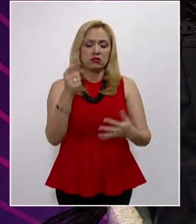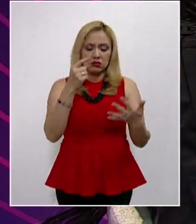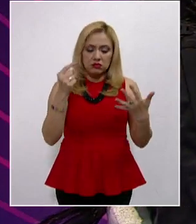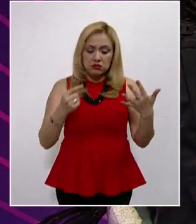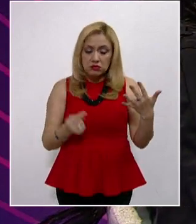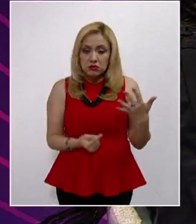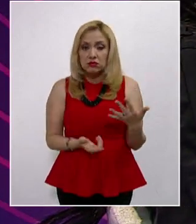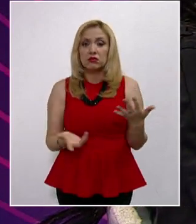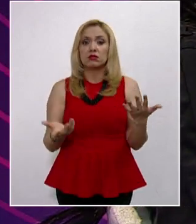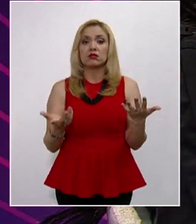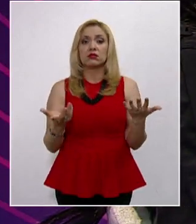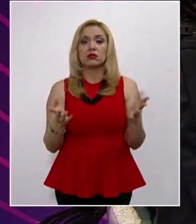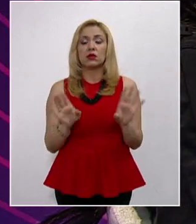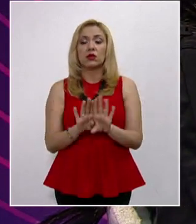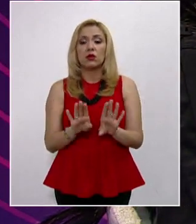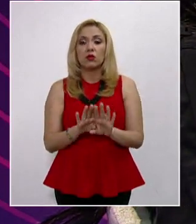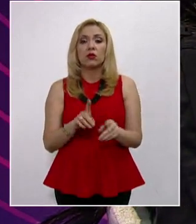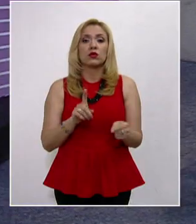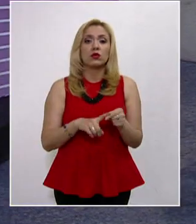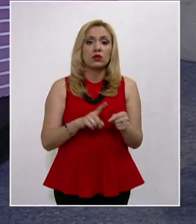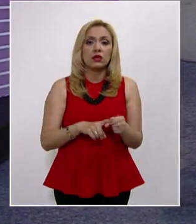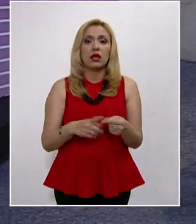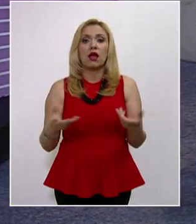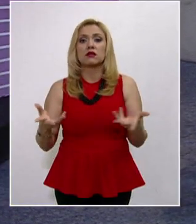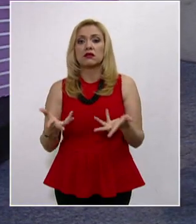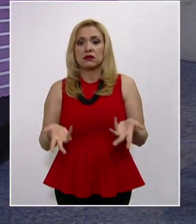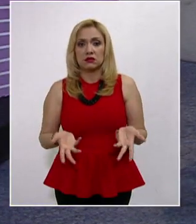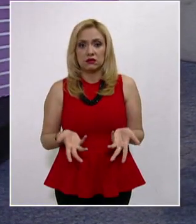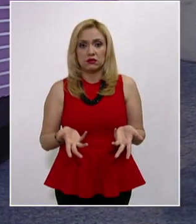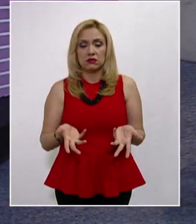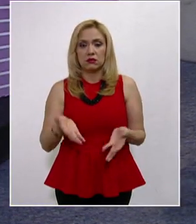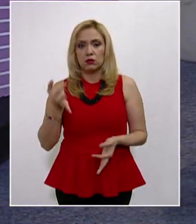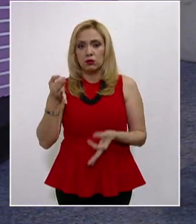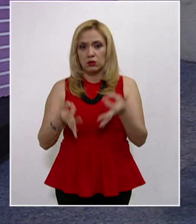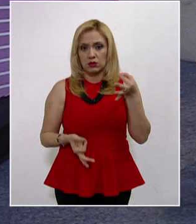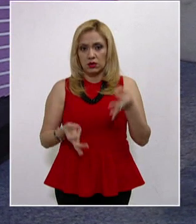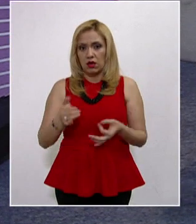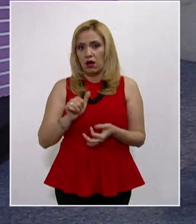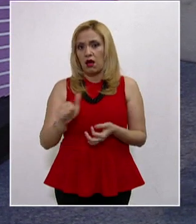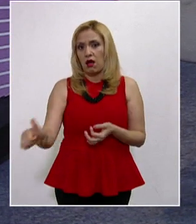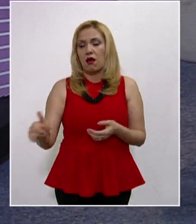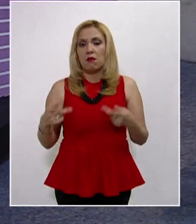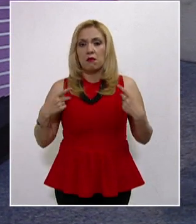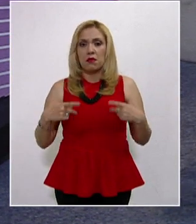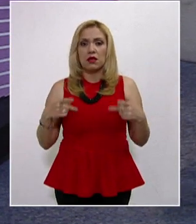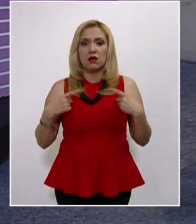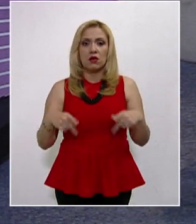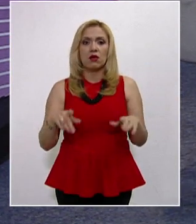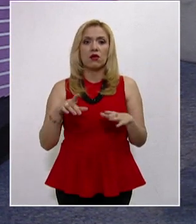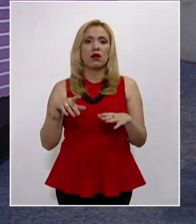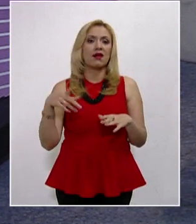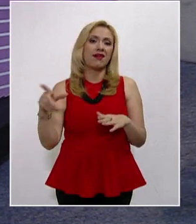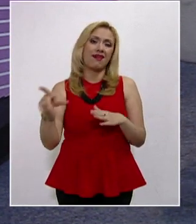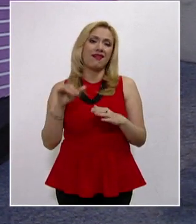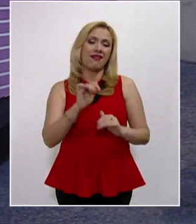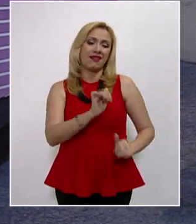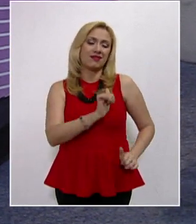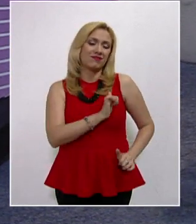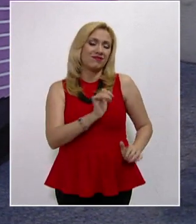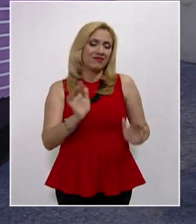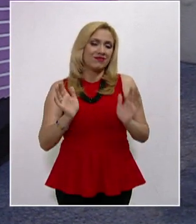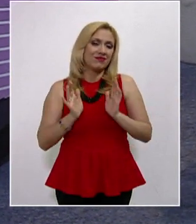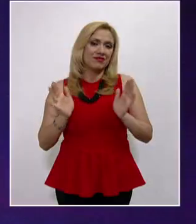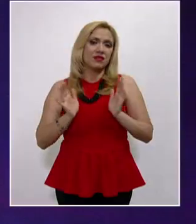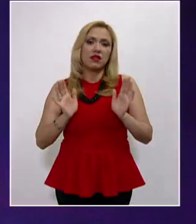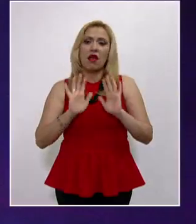César Hurtado, Palomar y Barne, donde lo que se hace es juzgar a personas que habían sido contratistas del ejército o a personas que ya estaban retiradas